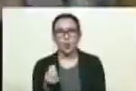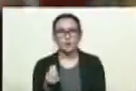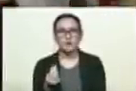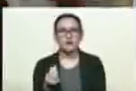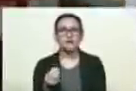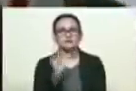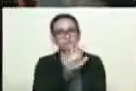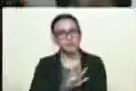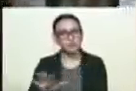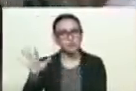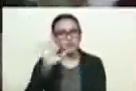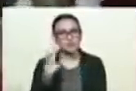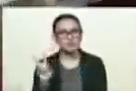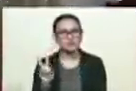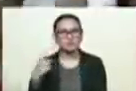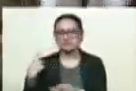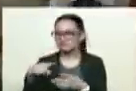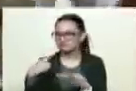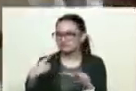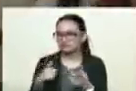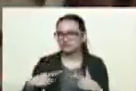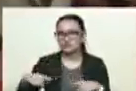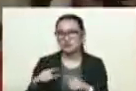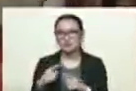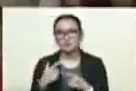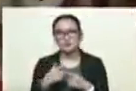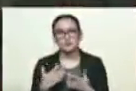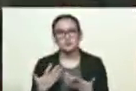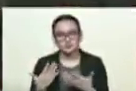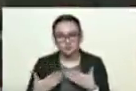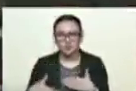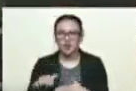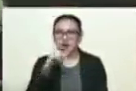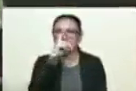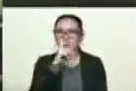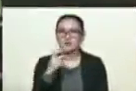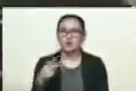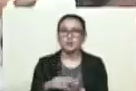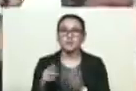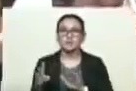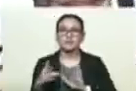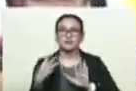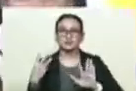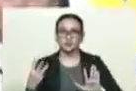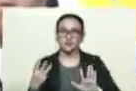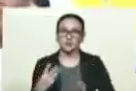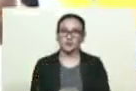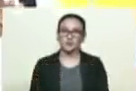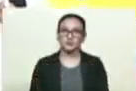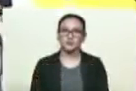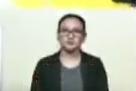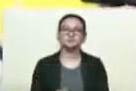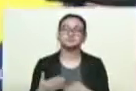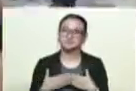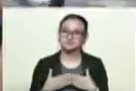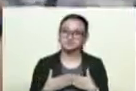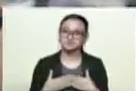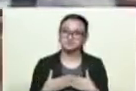nuestro país en los distintos espacios productivos en este año 2018. Además,